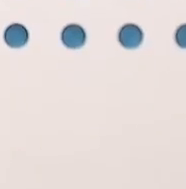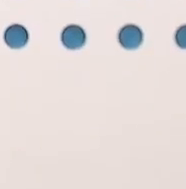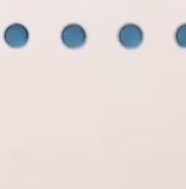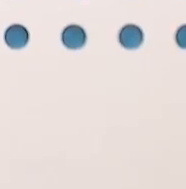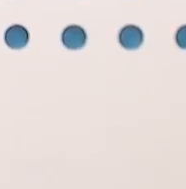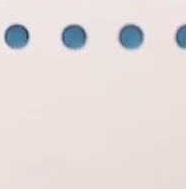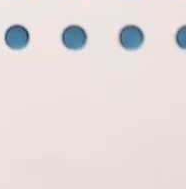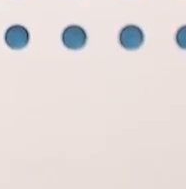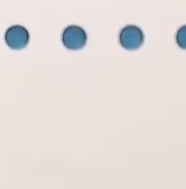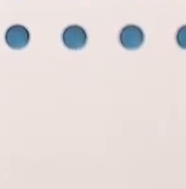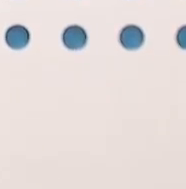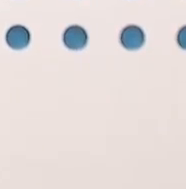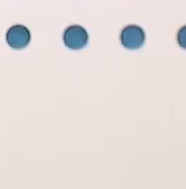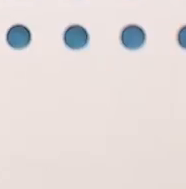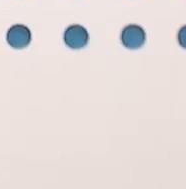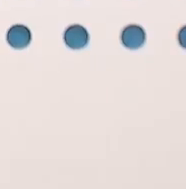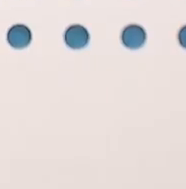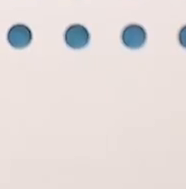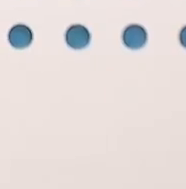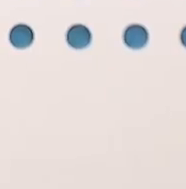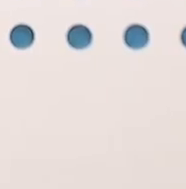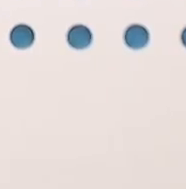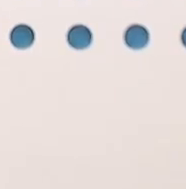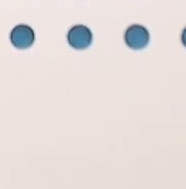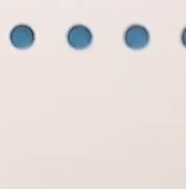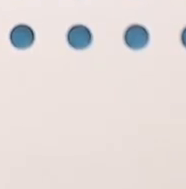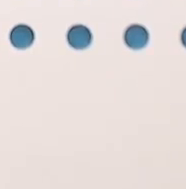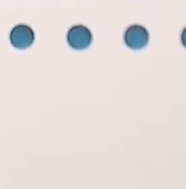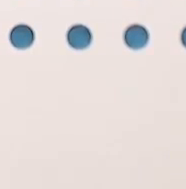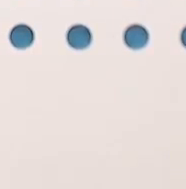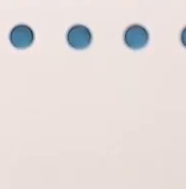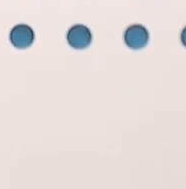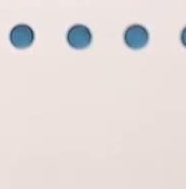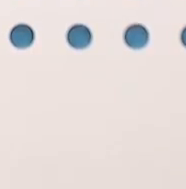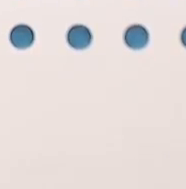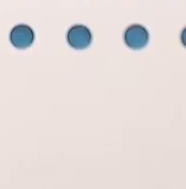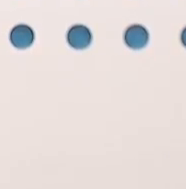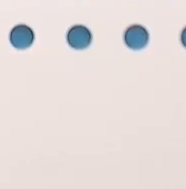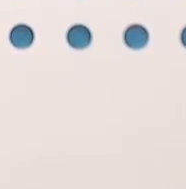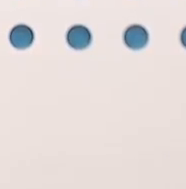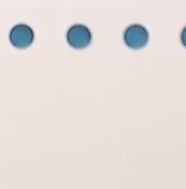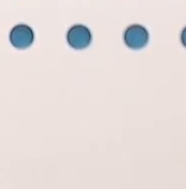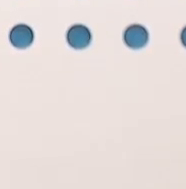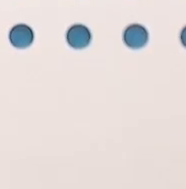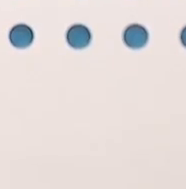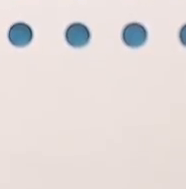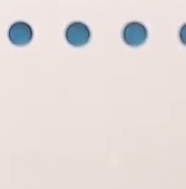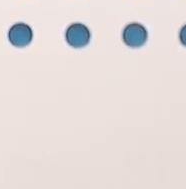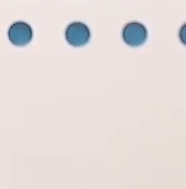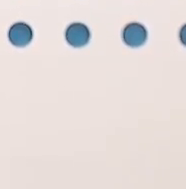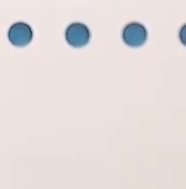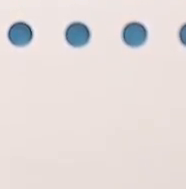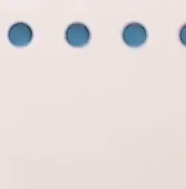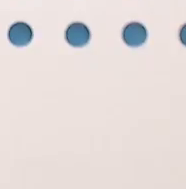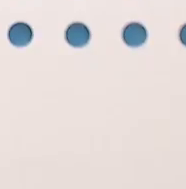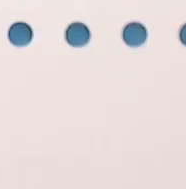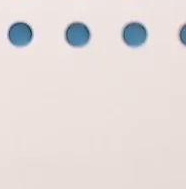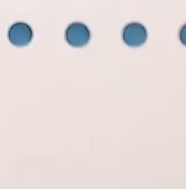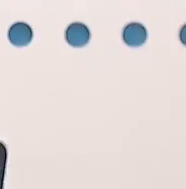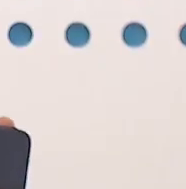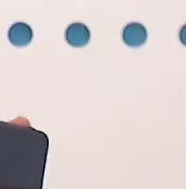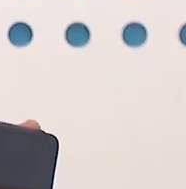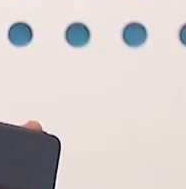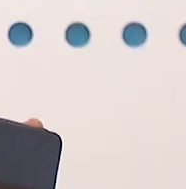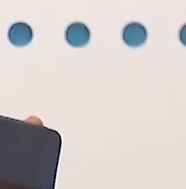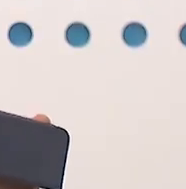pues obviamente todos tenemos que hacer una formación universitaria y graduarnos de médicos para hacer esta labor pero yo a veces digo